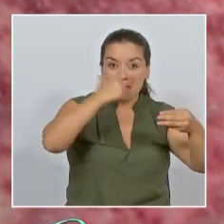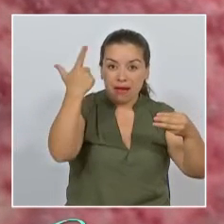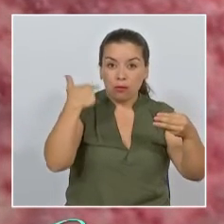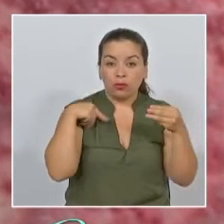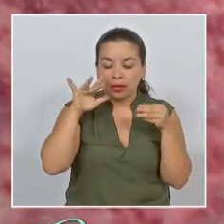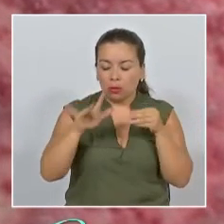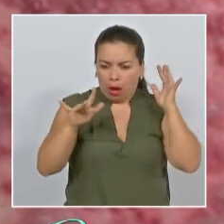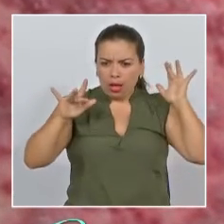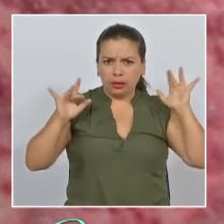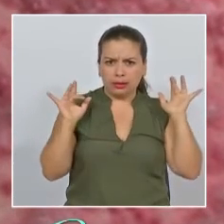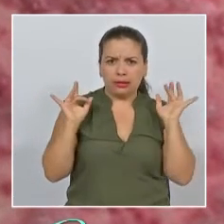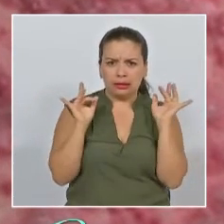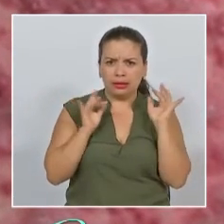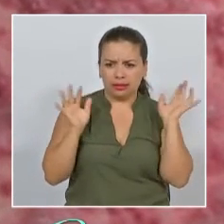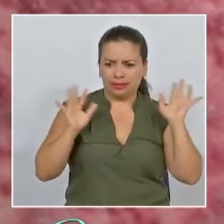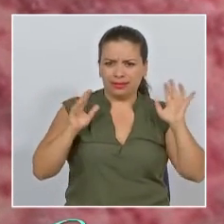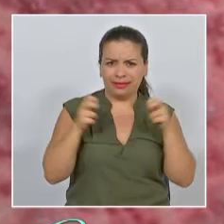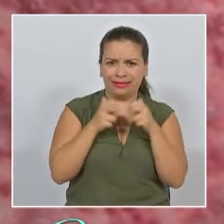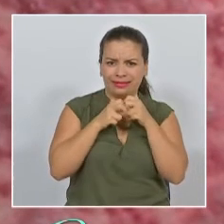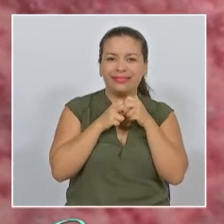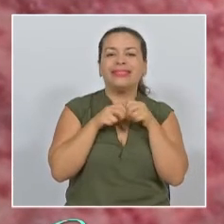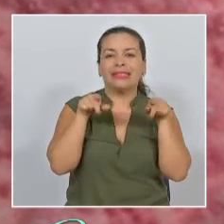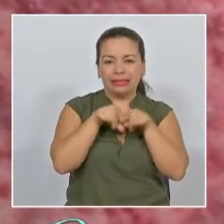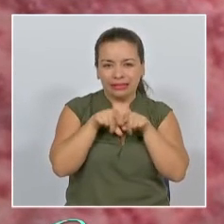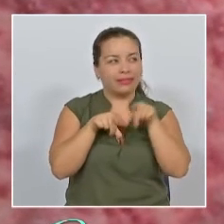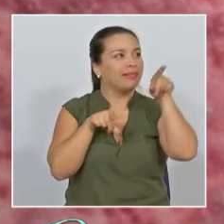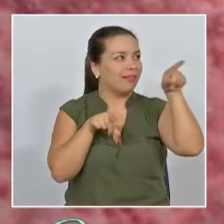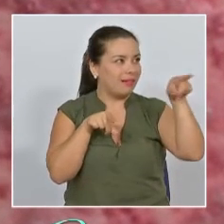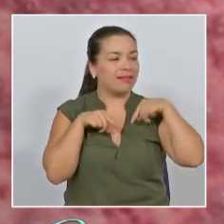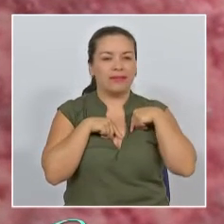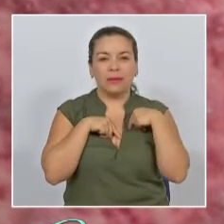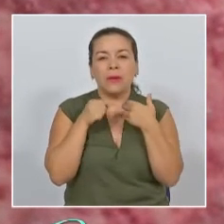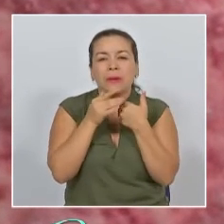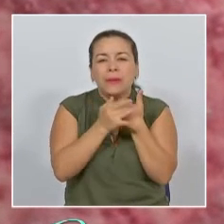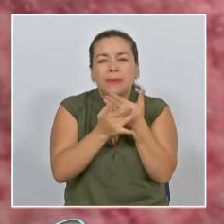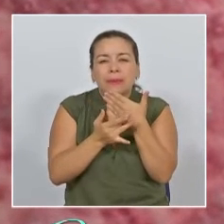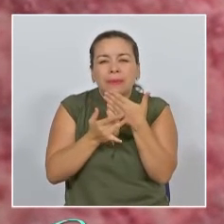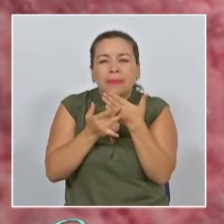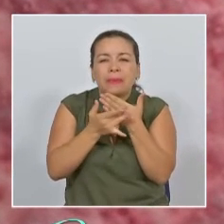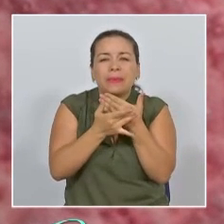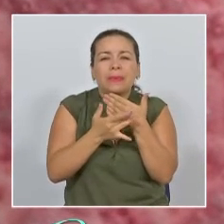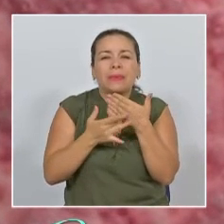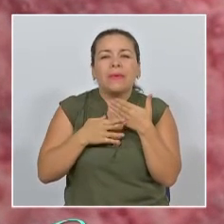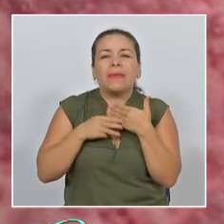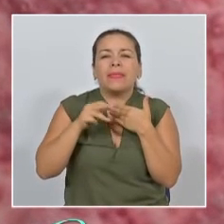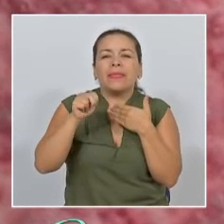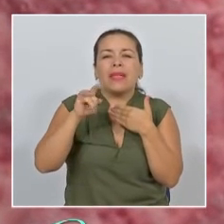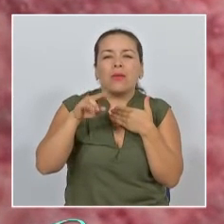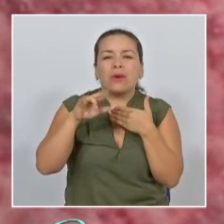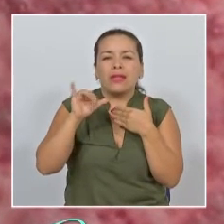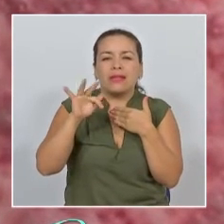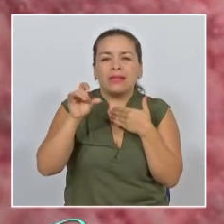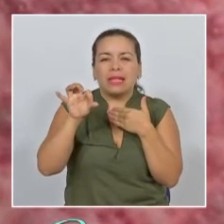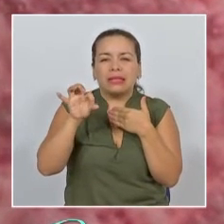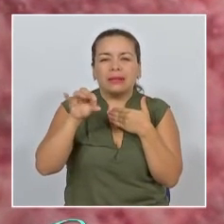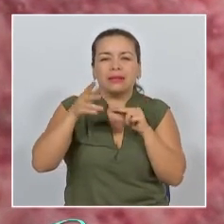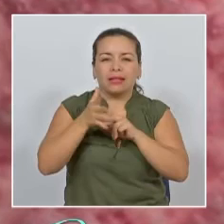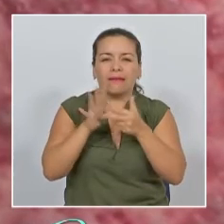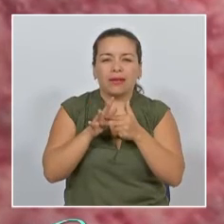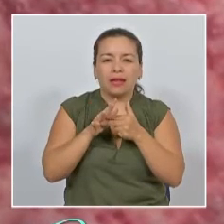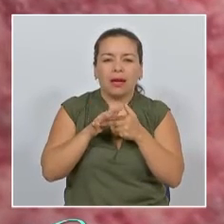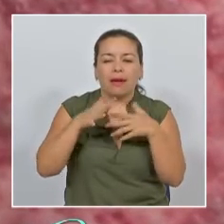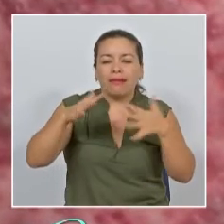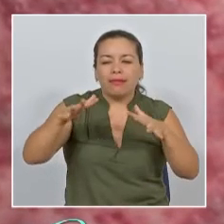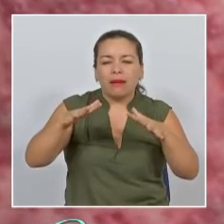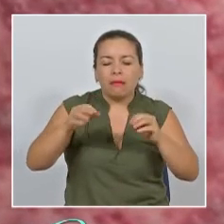toca. Así es la neuritis posherpética. Neuritis es nervio inflamado, neuritis. Y